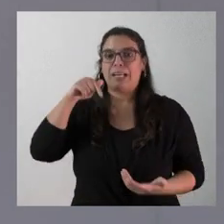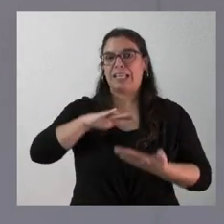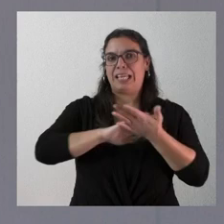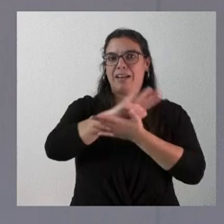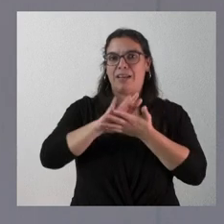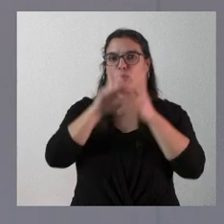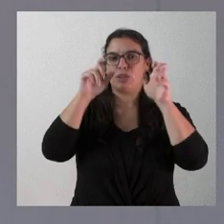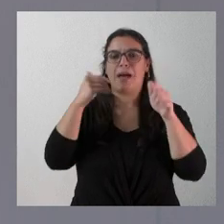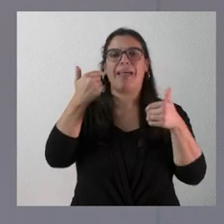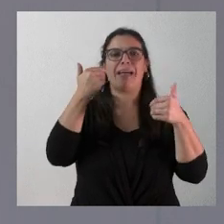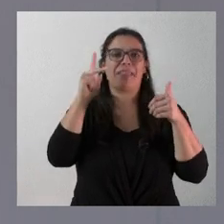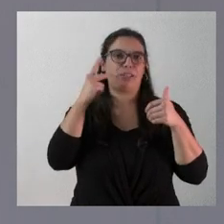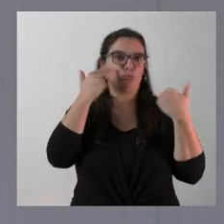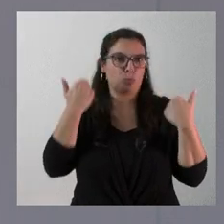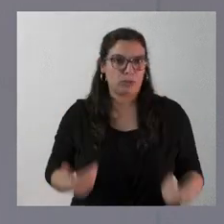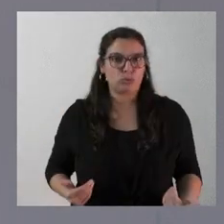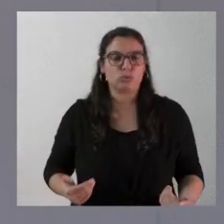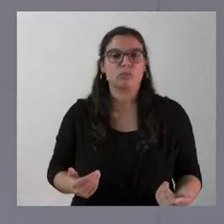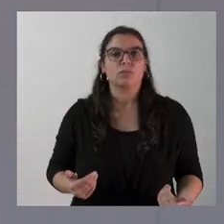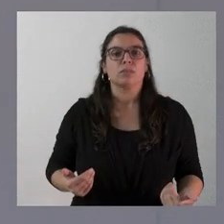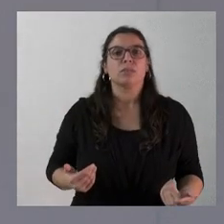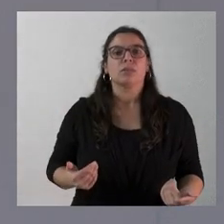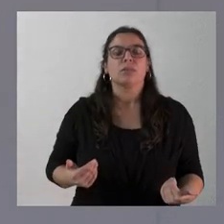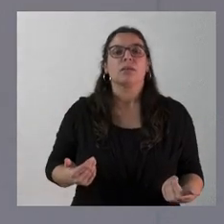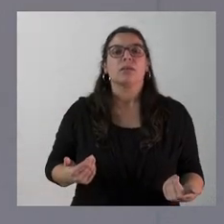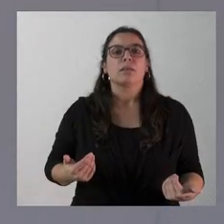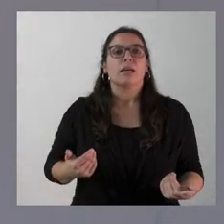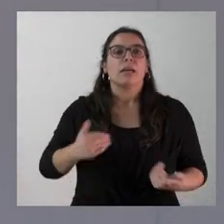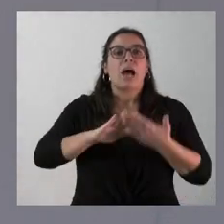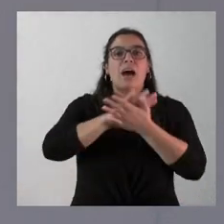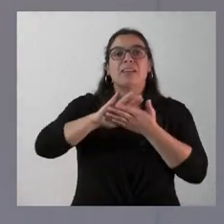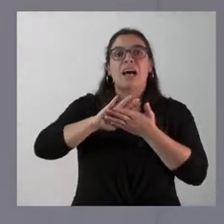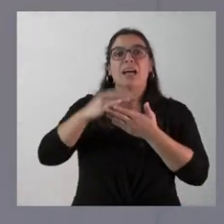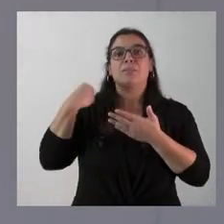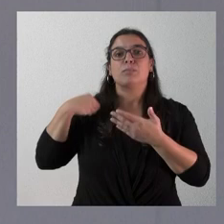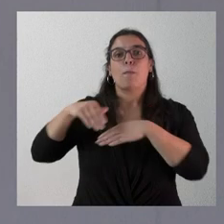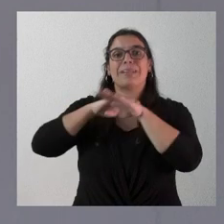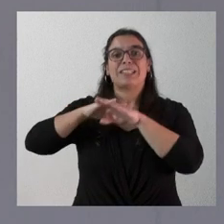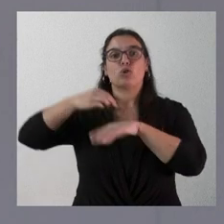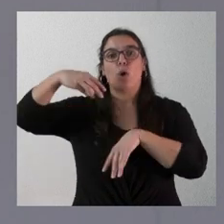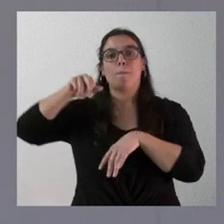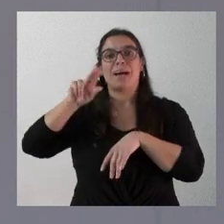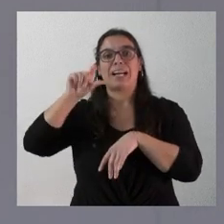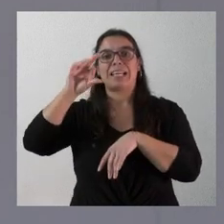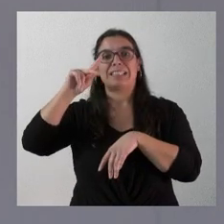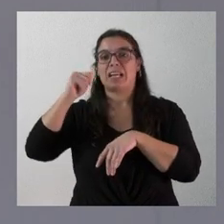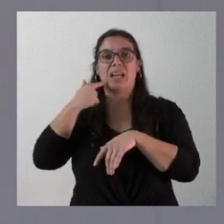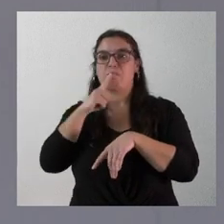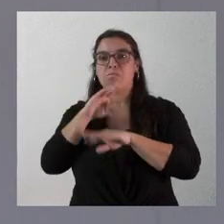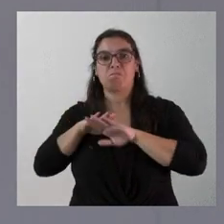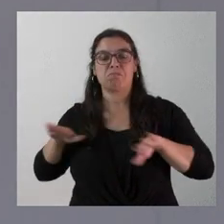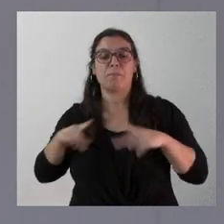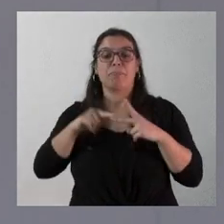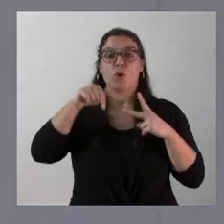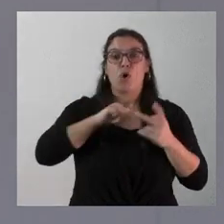humanos y ya nadie habla de marlaska hoy hablamos de este tema de